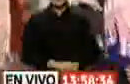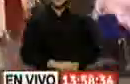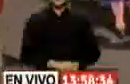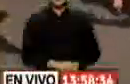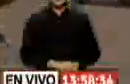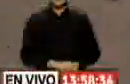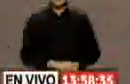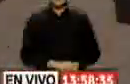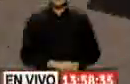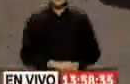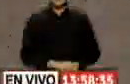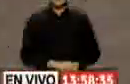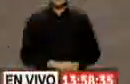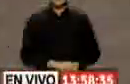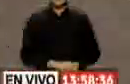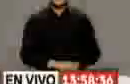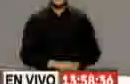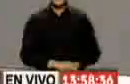García, Telediario.